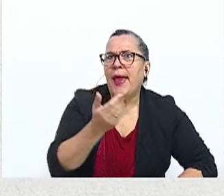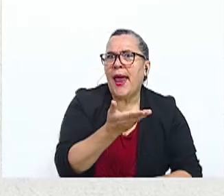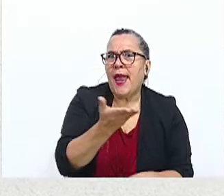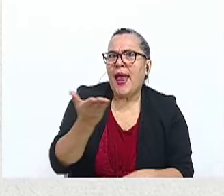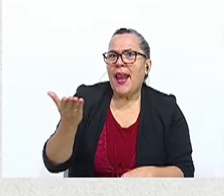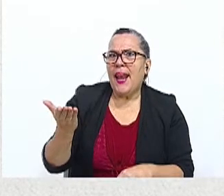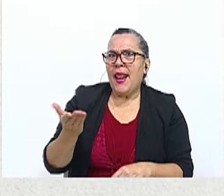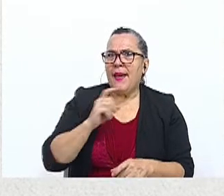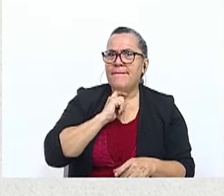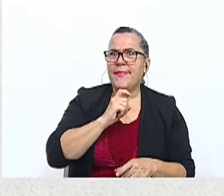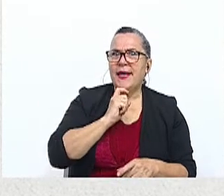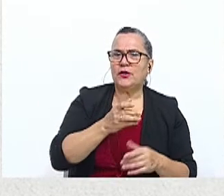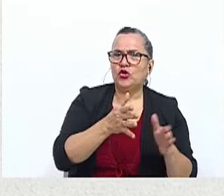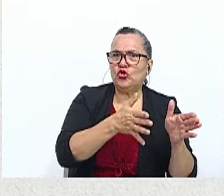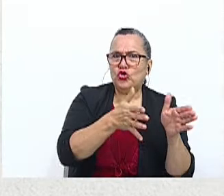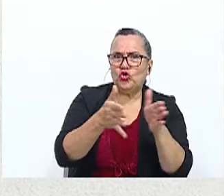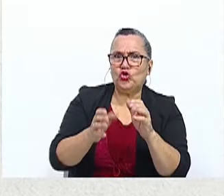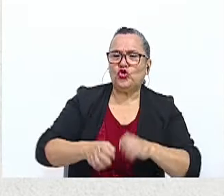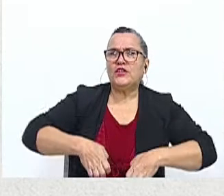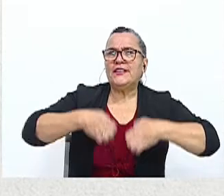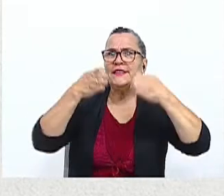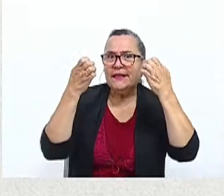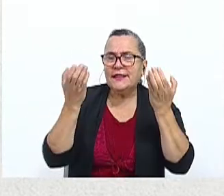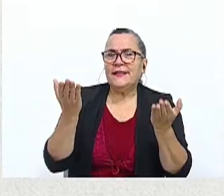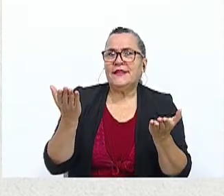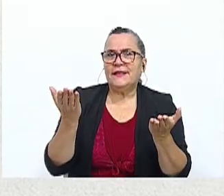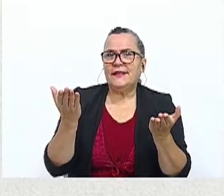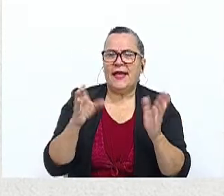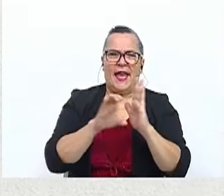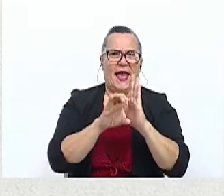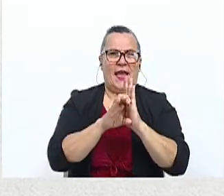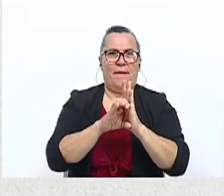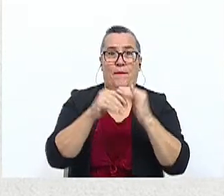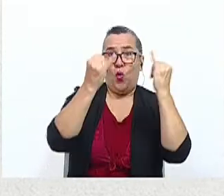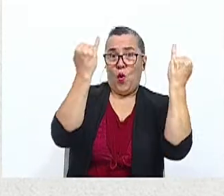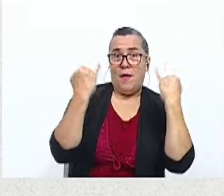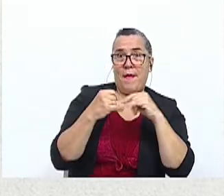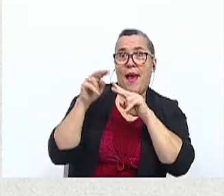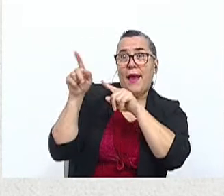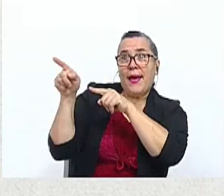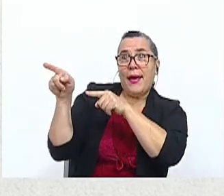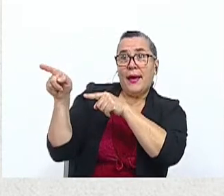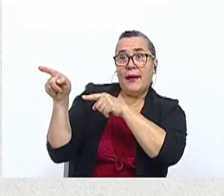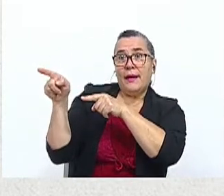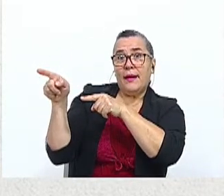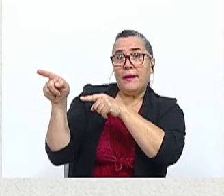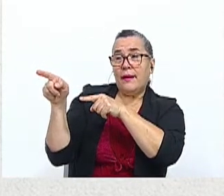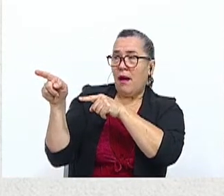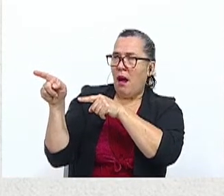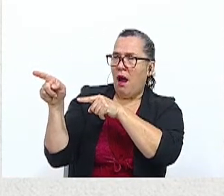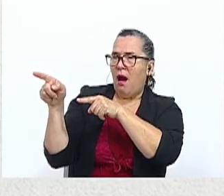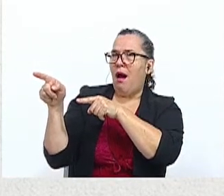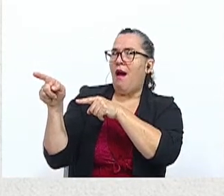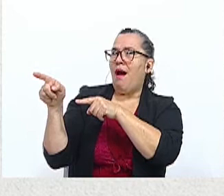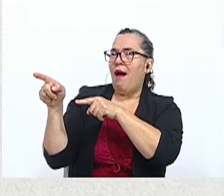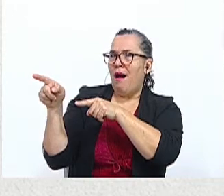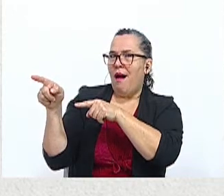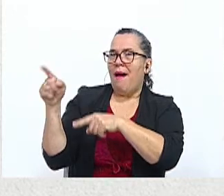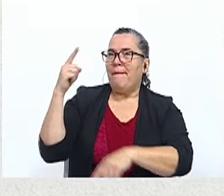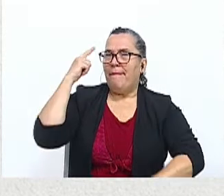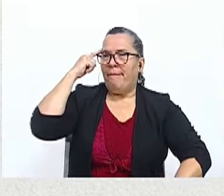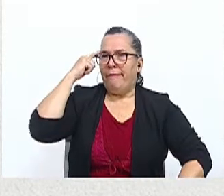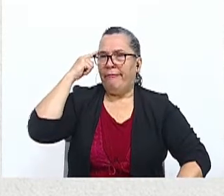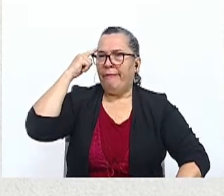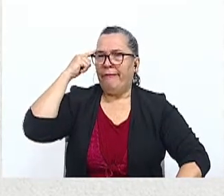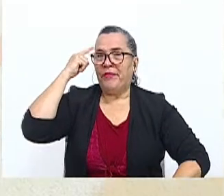elementos metálicos existe, por ejemplo, en una imagen como esta? Bueno, piensen y quiero